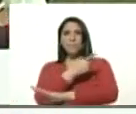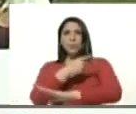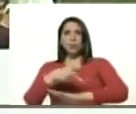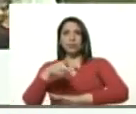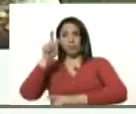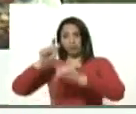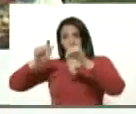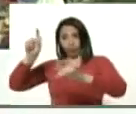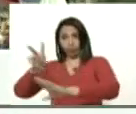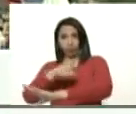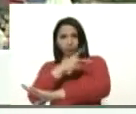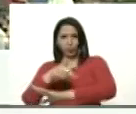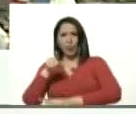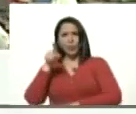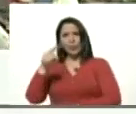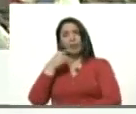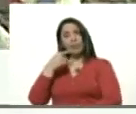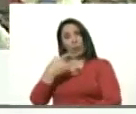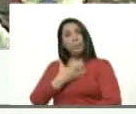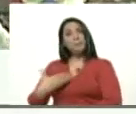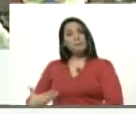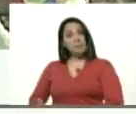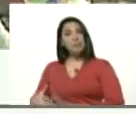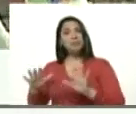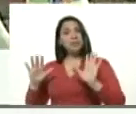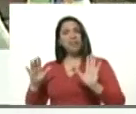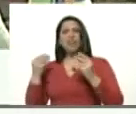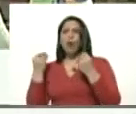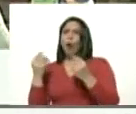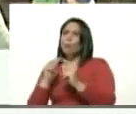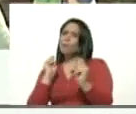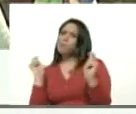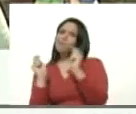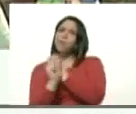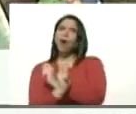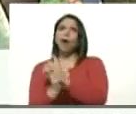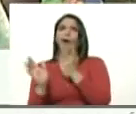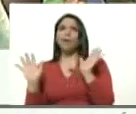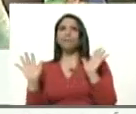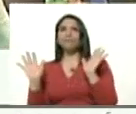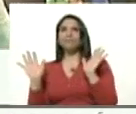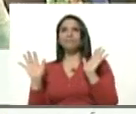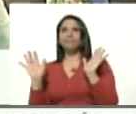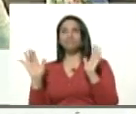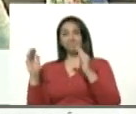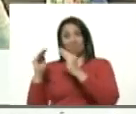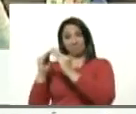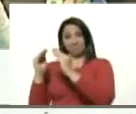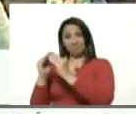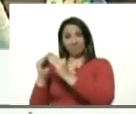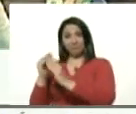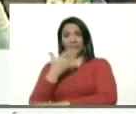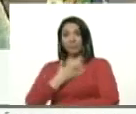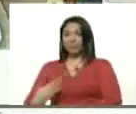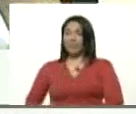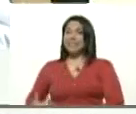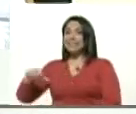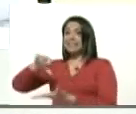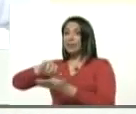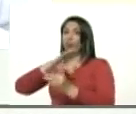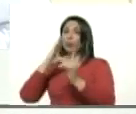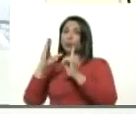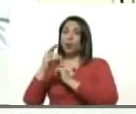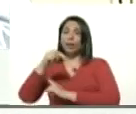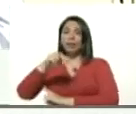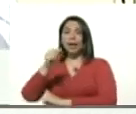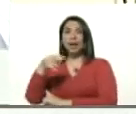poetas. Usted decretó, presidente, la transformación de la casona presidencial en el Centro Cultural Aquiles Nasoa en